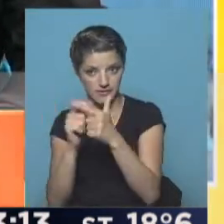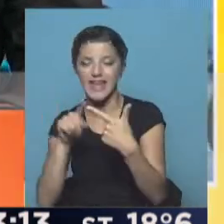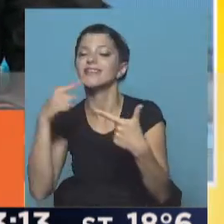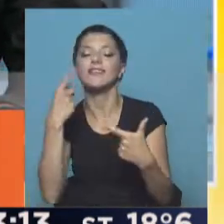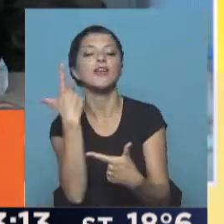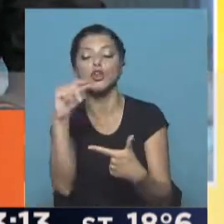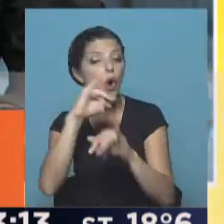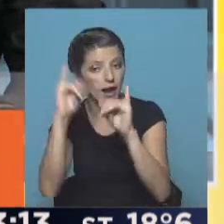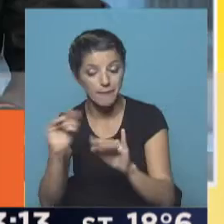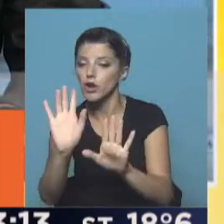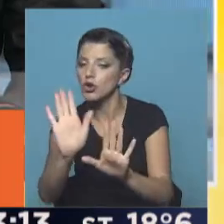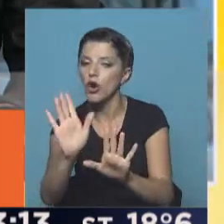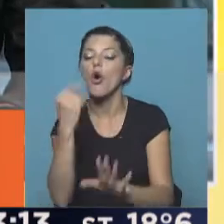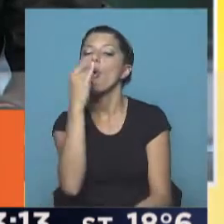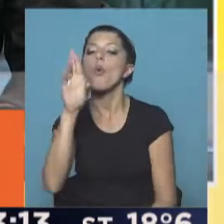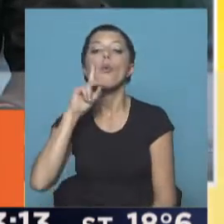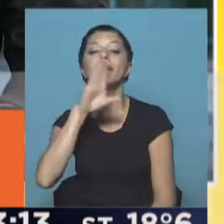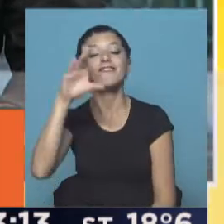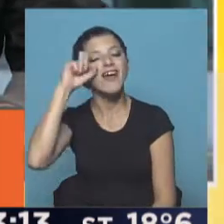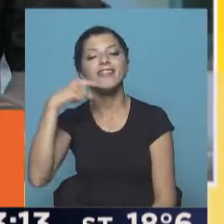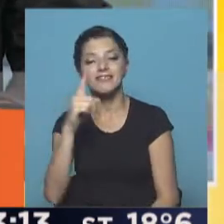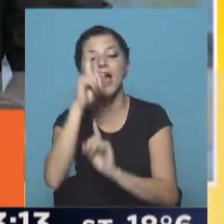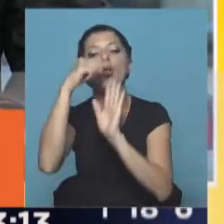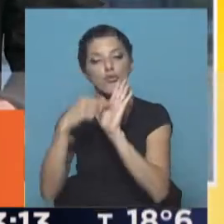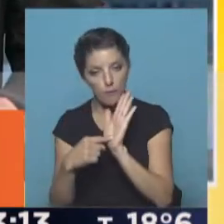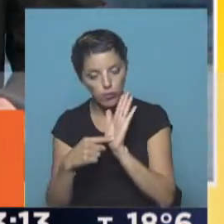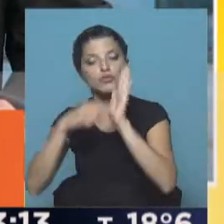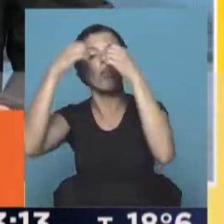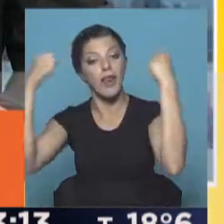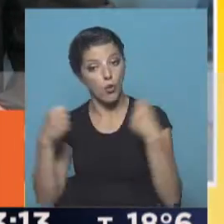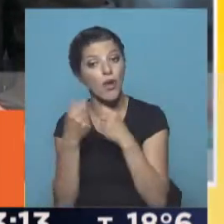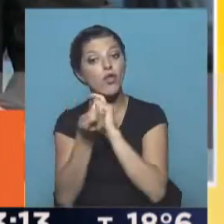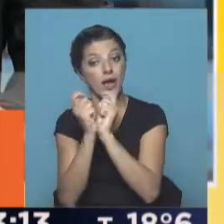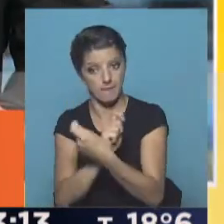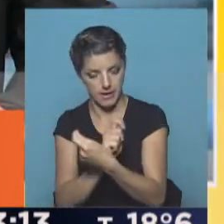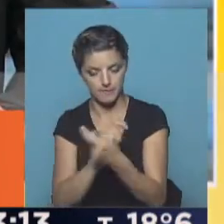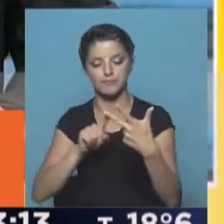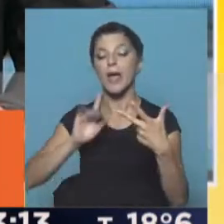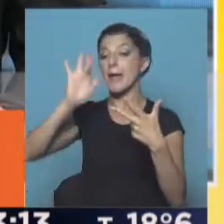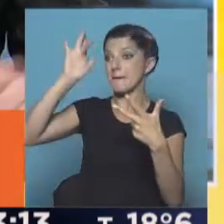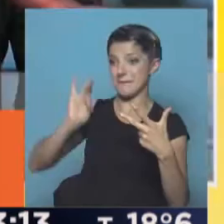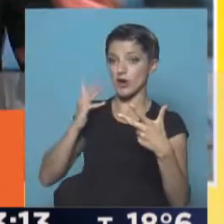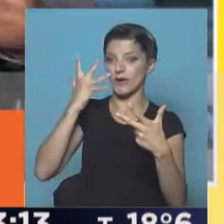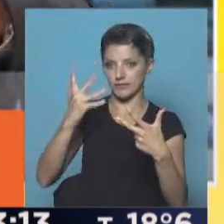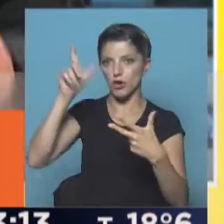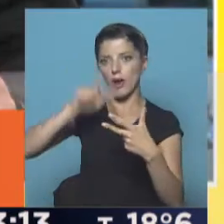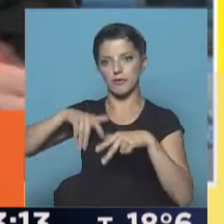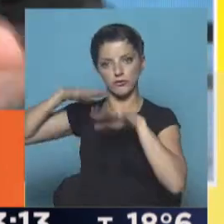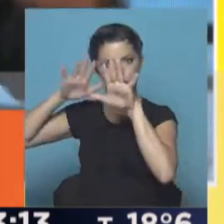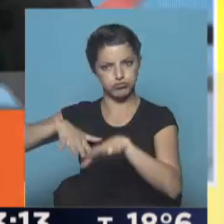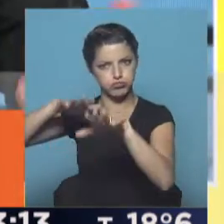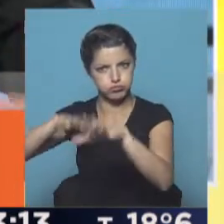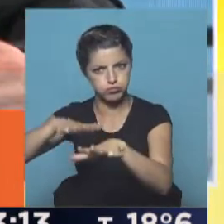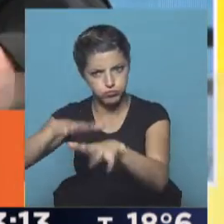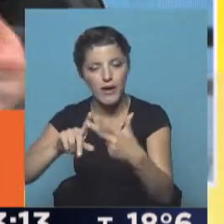plantea un cambio, una reformulación del acuerdo de paz. El miércoles 5 sale la gente a la calle y ahí se ve en la calle gente